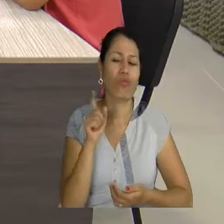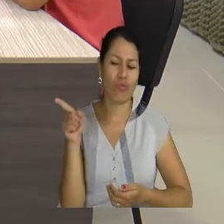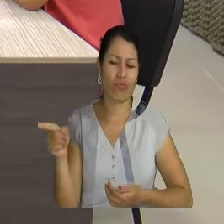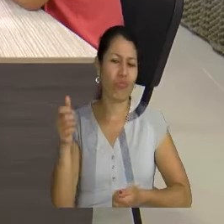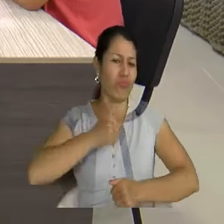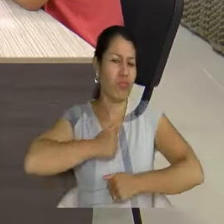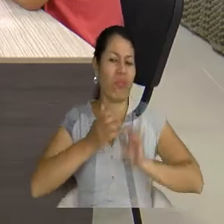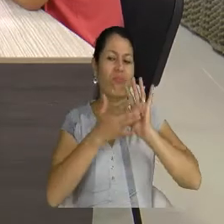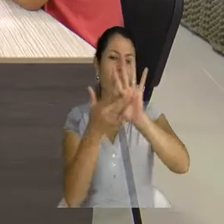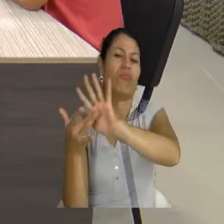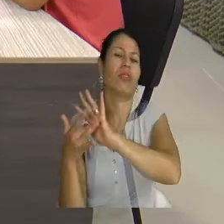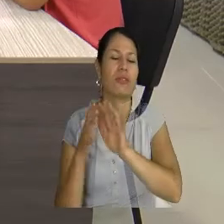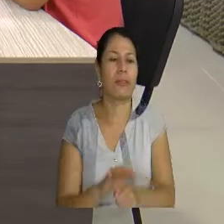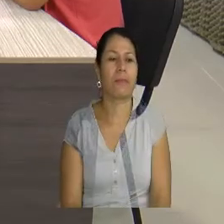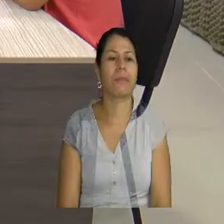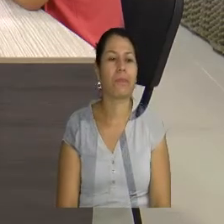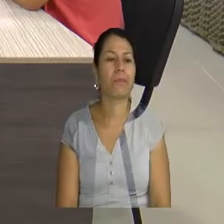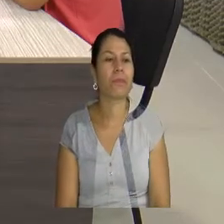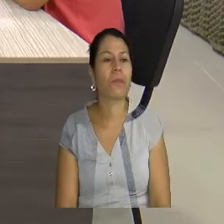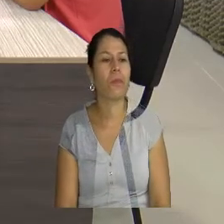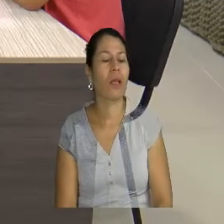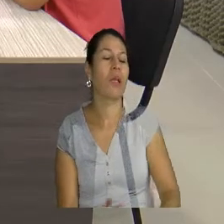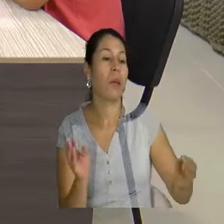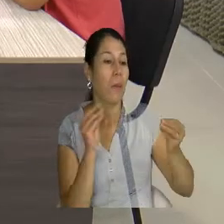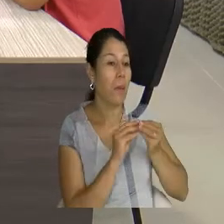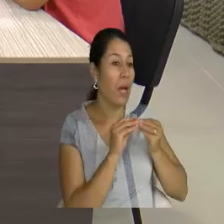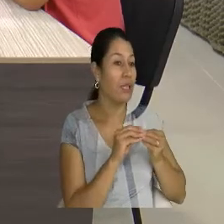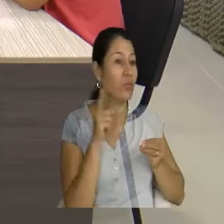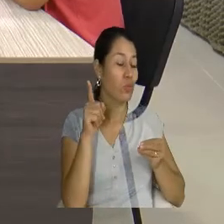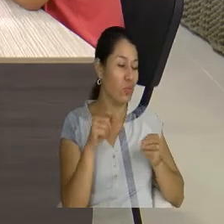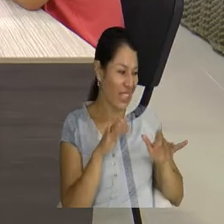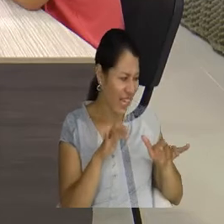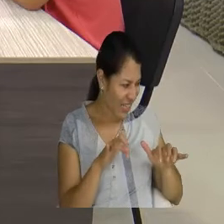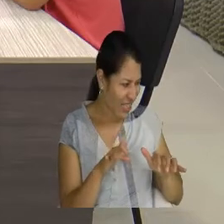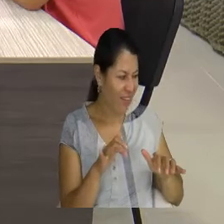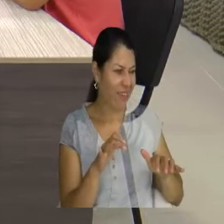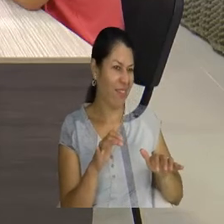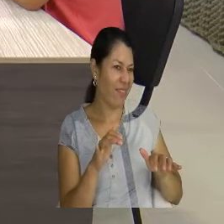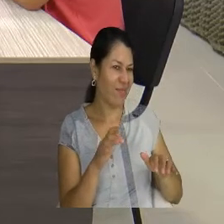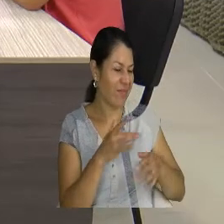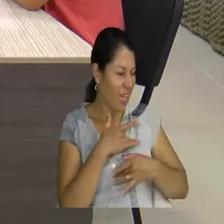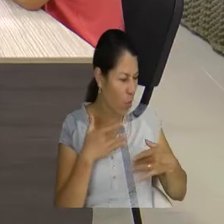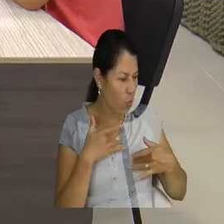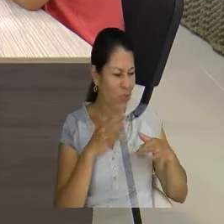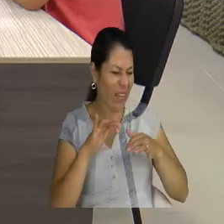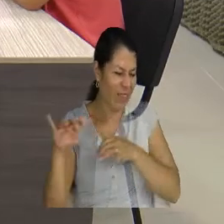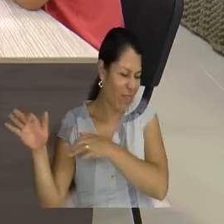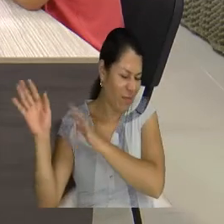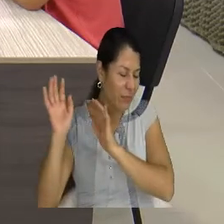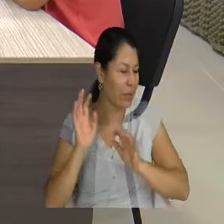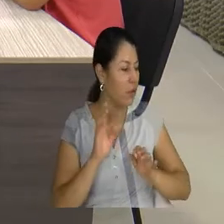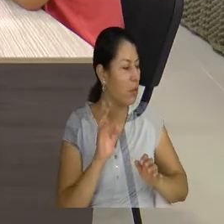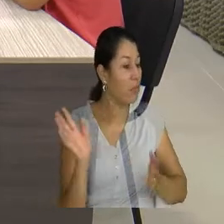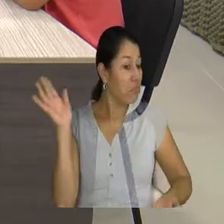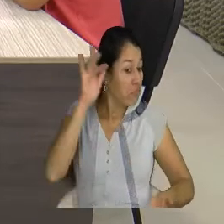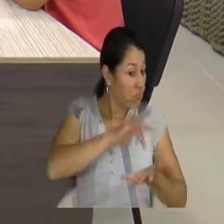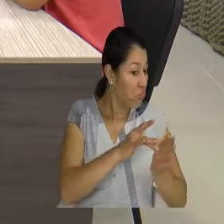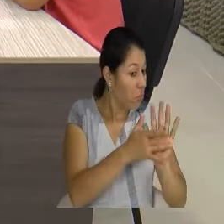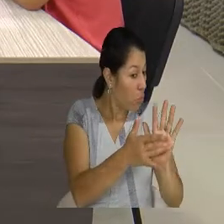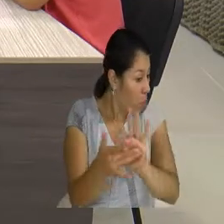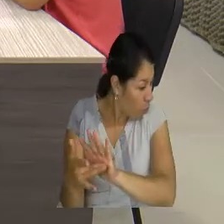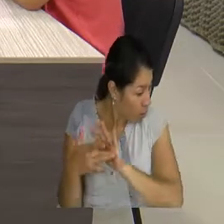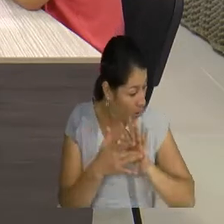los funcionarios de la administración, me refiero a las secretarías de despacho, ¿van a tener alguna participación ellos, alguna muestra cultural? ¿Se